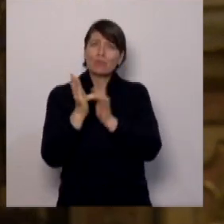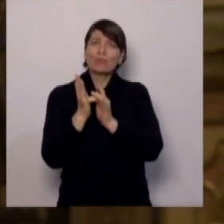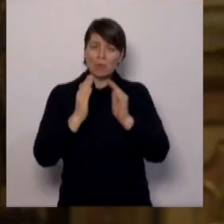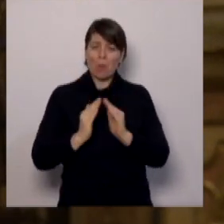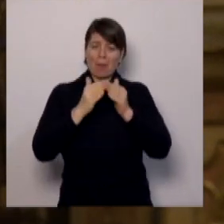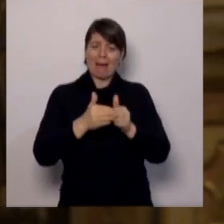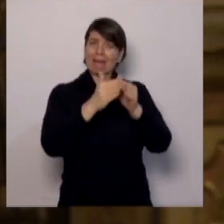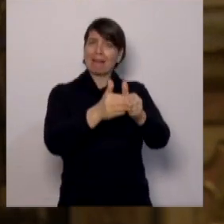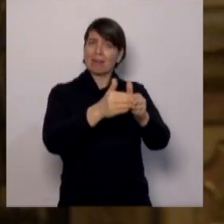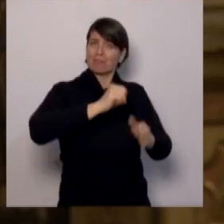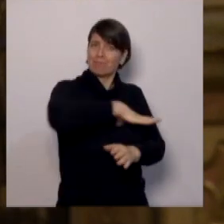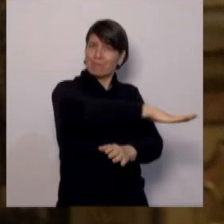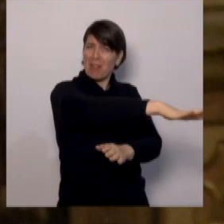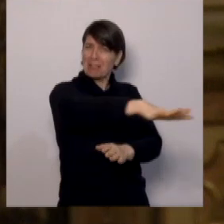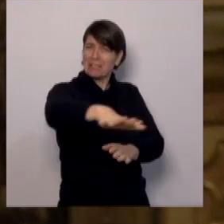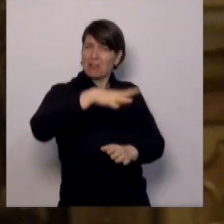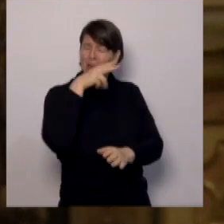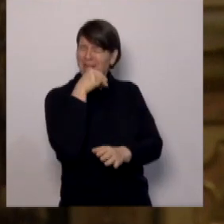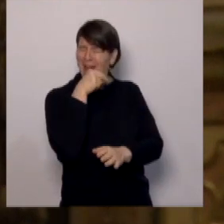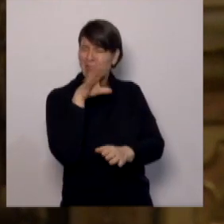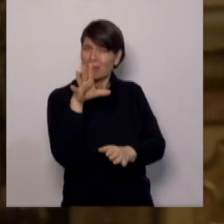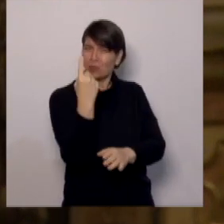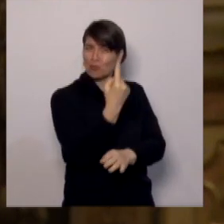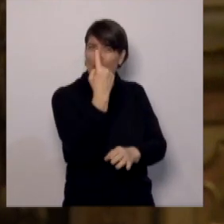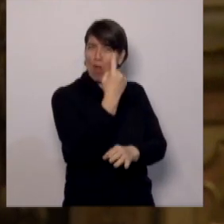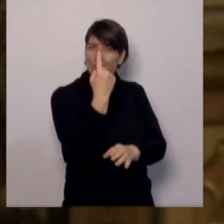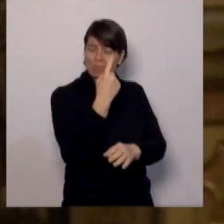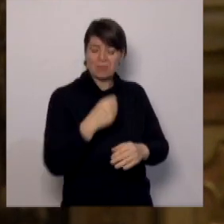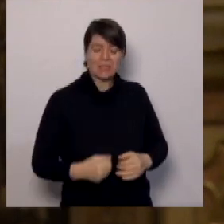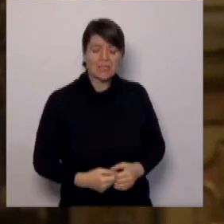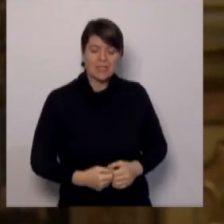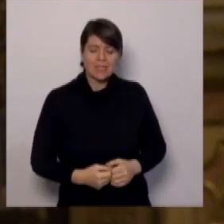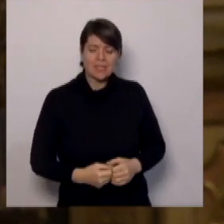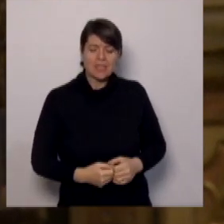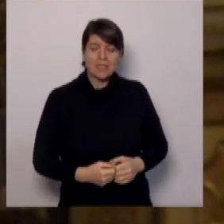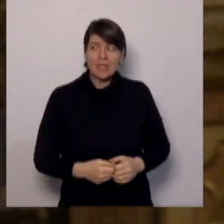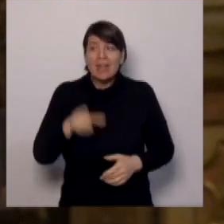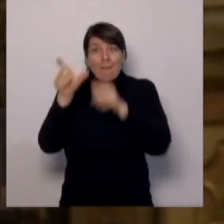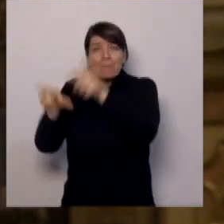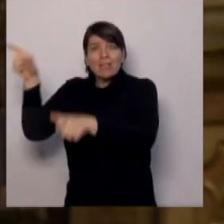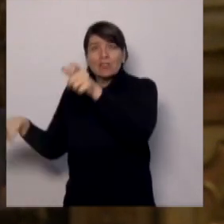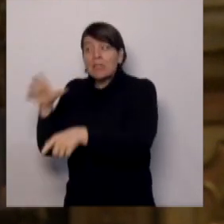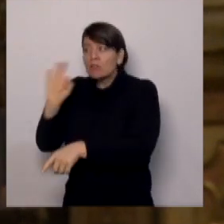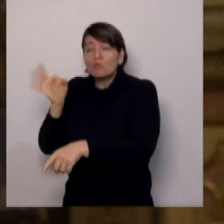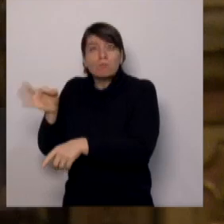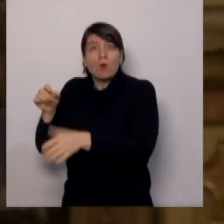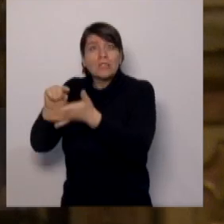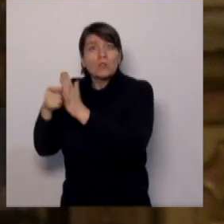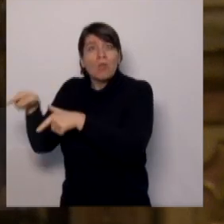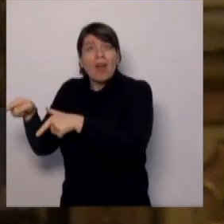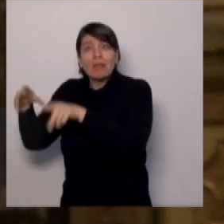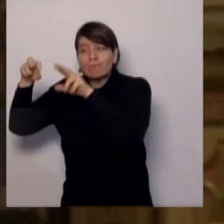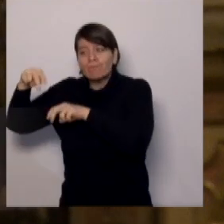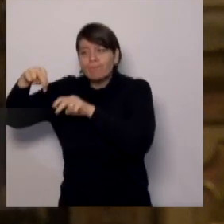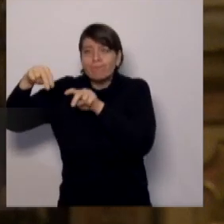Jesús se alejó en una barca a un lugar desierto para estar a solas. Apenas lo supo la gente, dejó